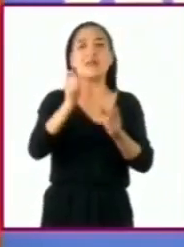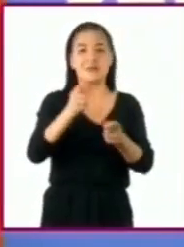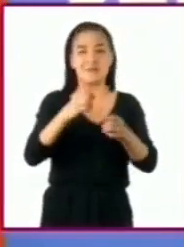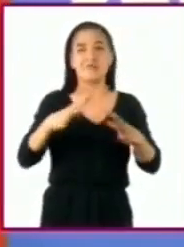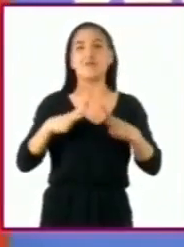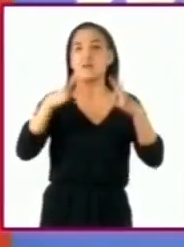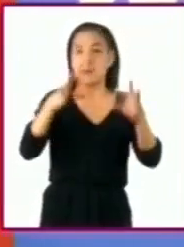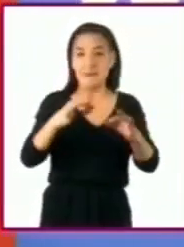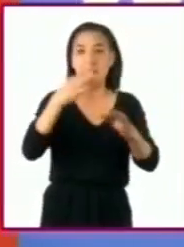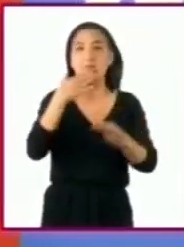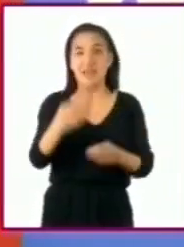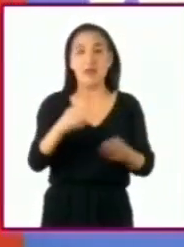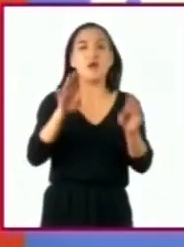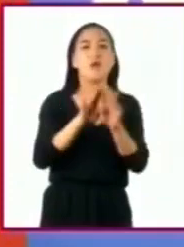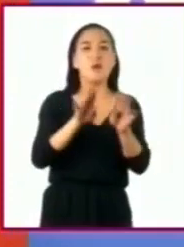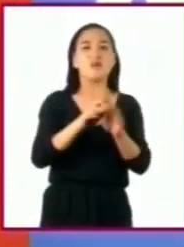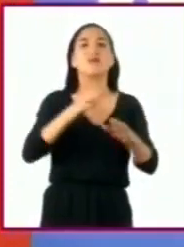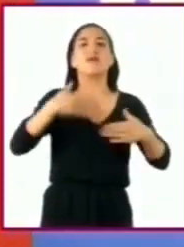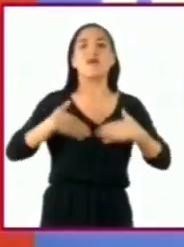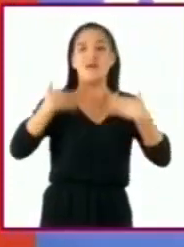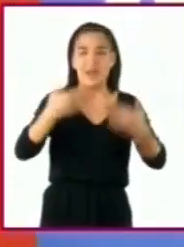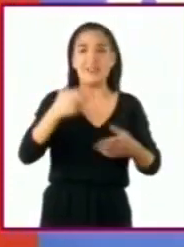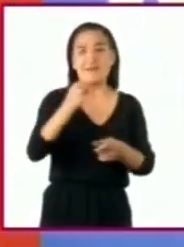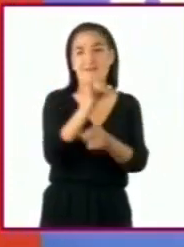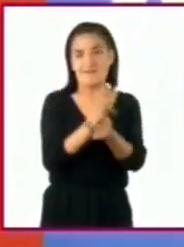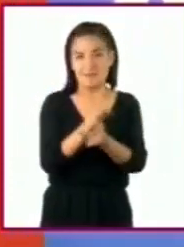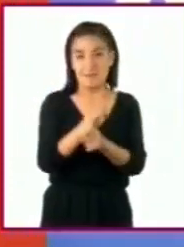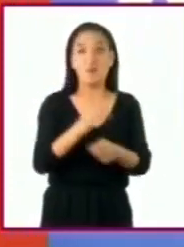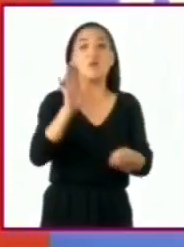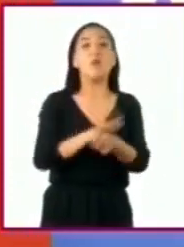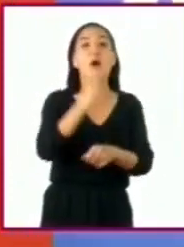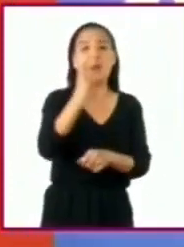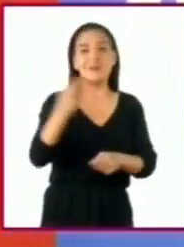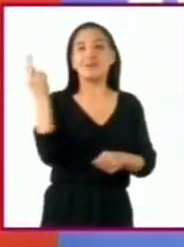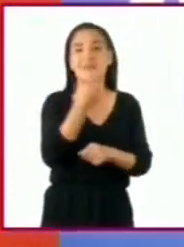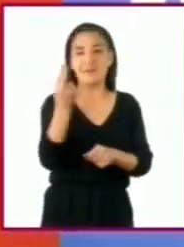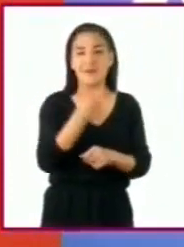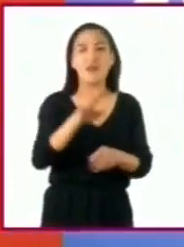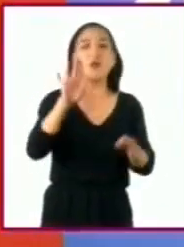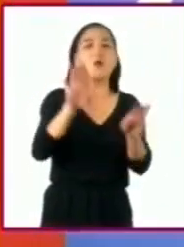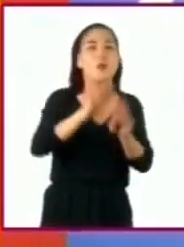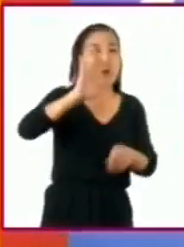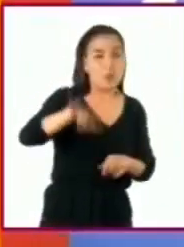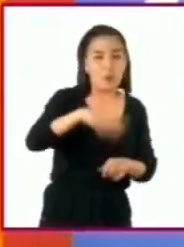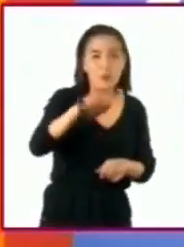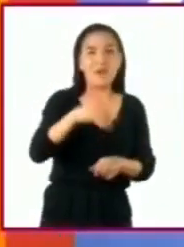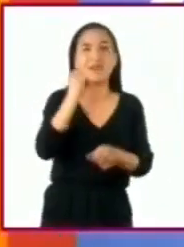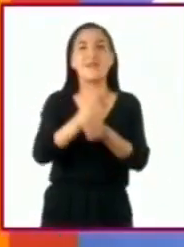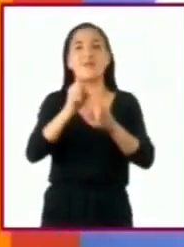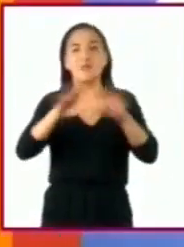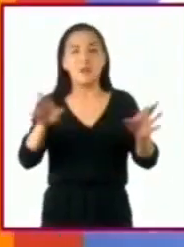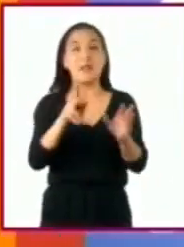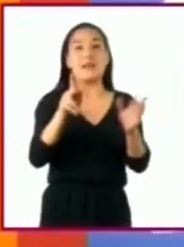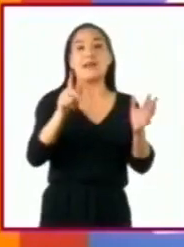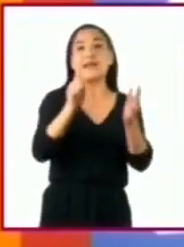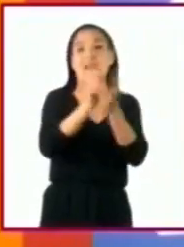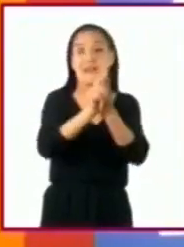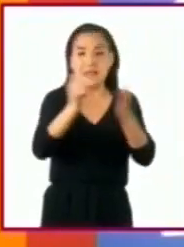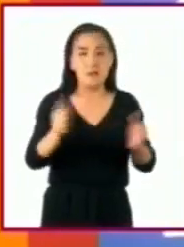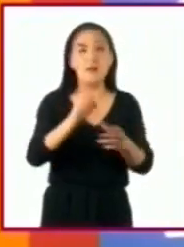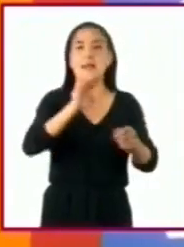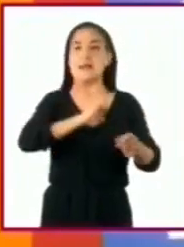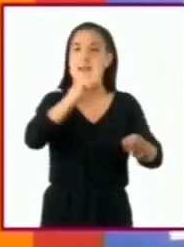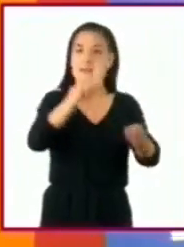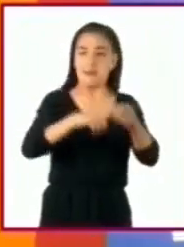y confiables para nuestra investigación. Para ello es necesario buscar la información en libros especializados escritos por